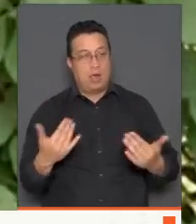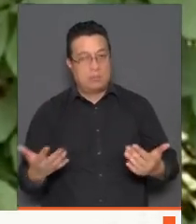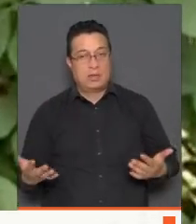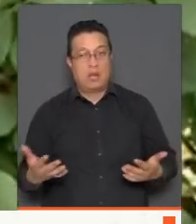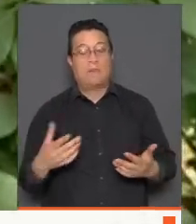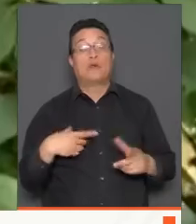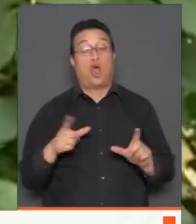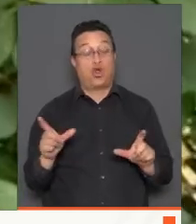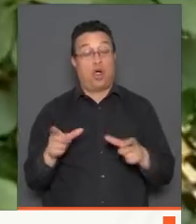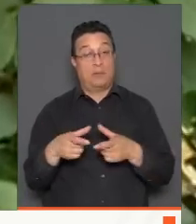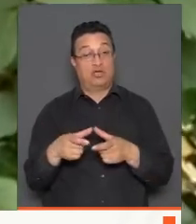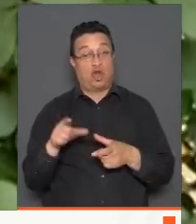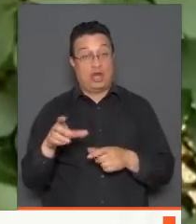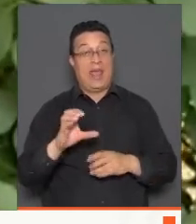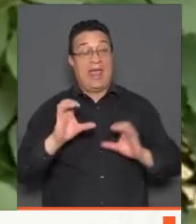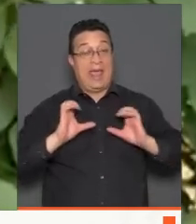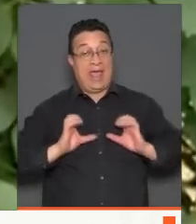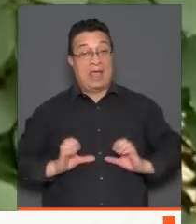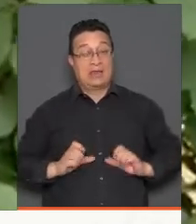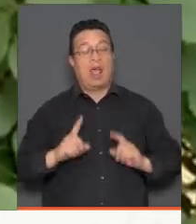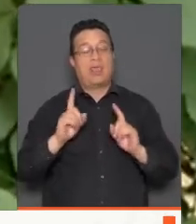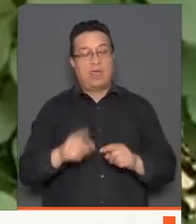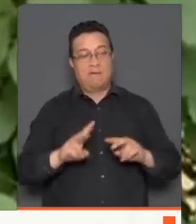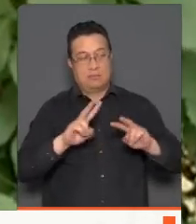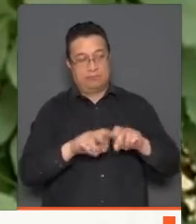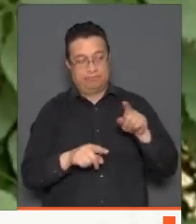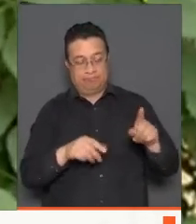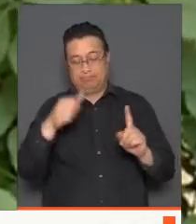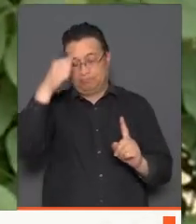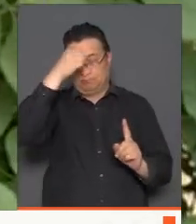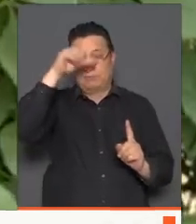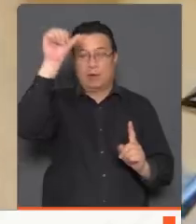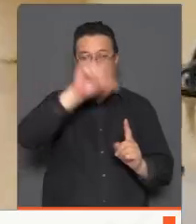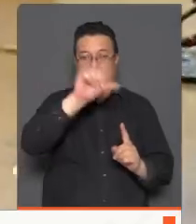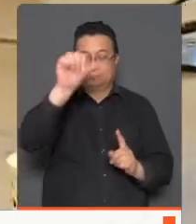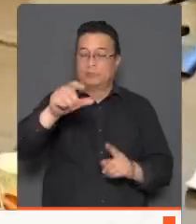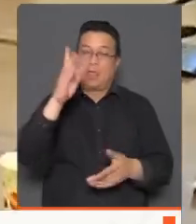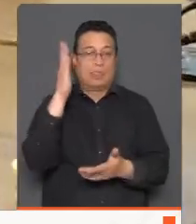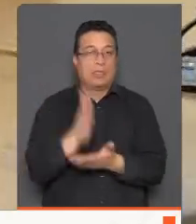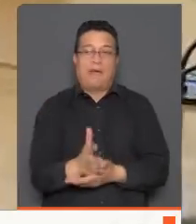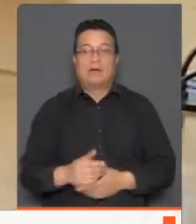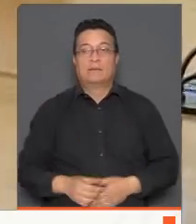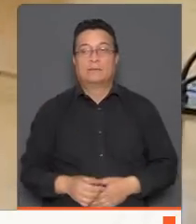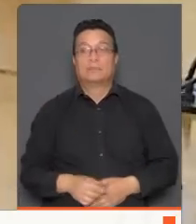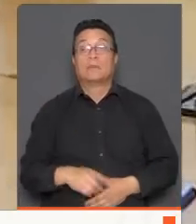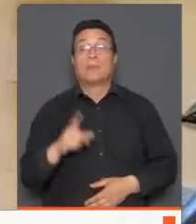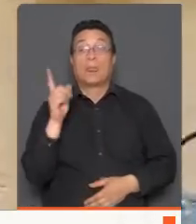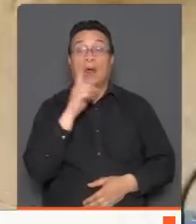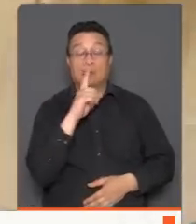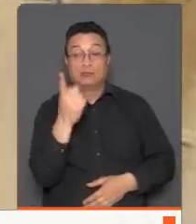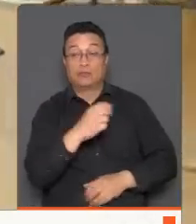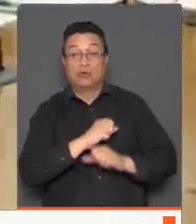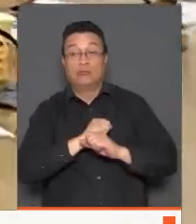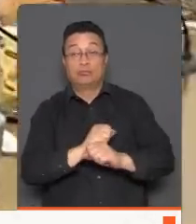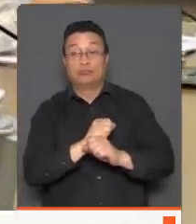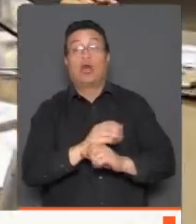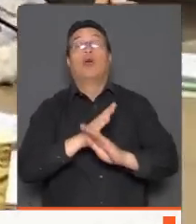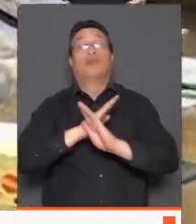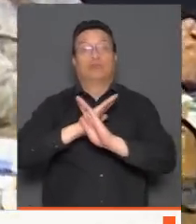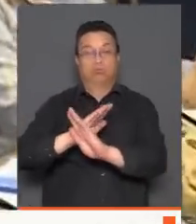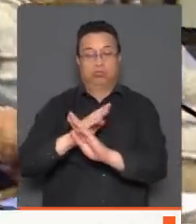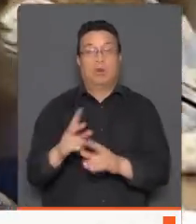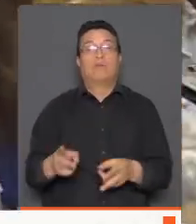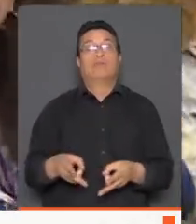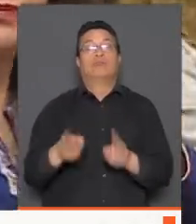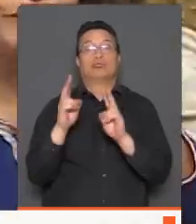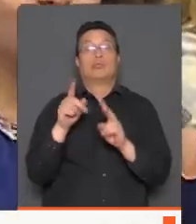de Ética tendrá que revisar estos casos y sancionar a quien corresponda. Finalmente, la oposición consiguió la censura en esta instancia,